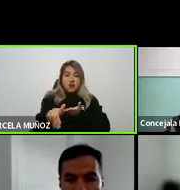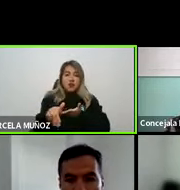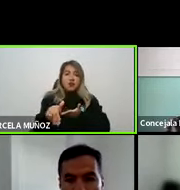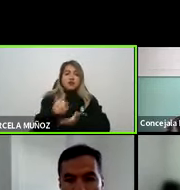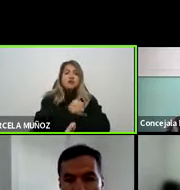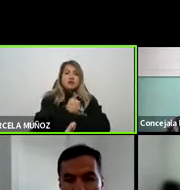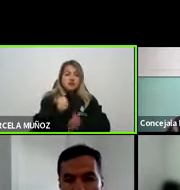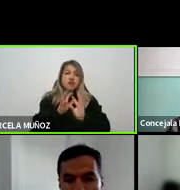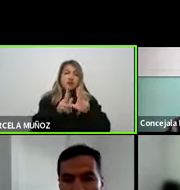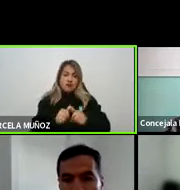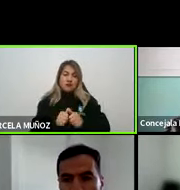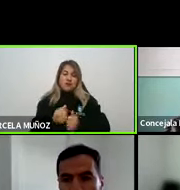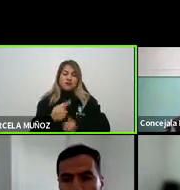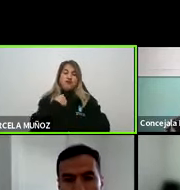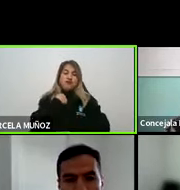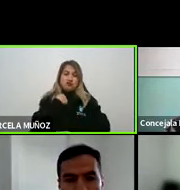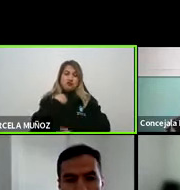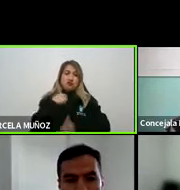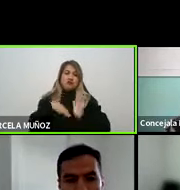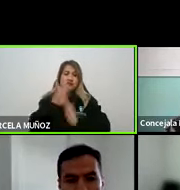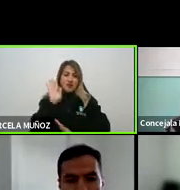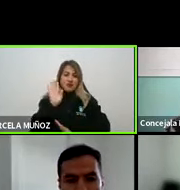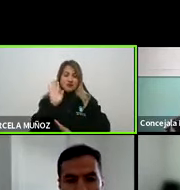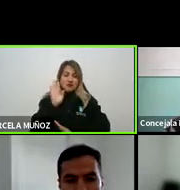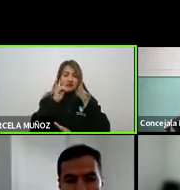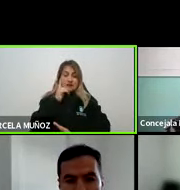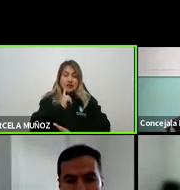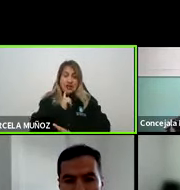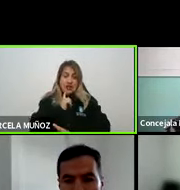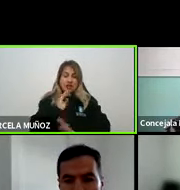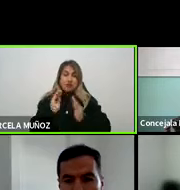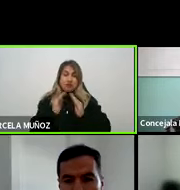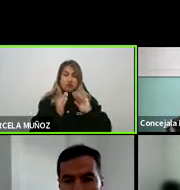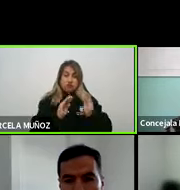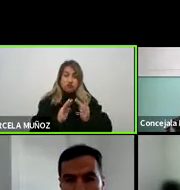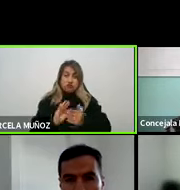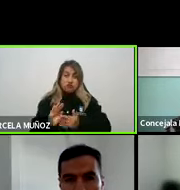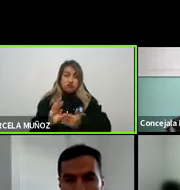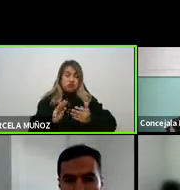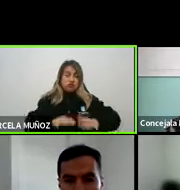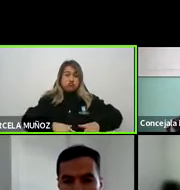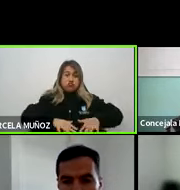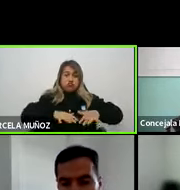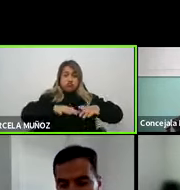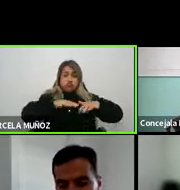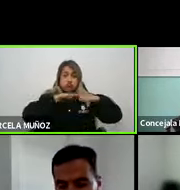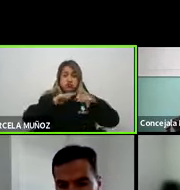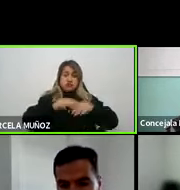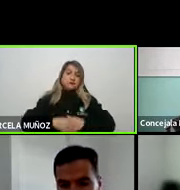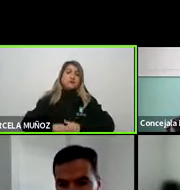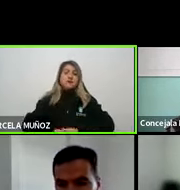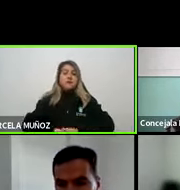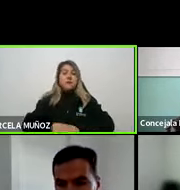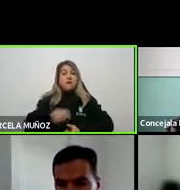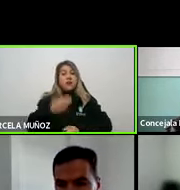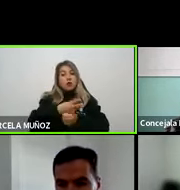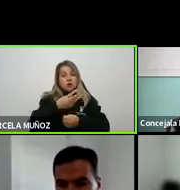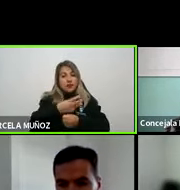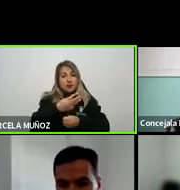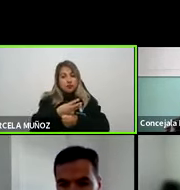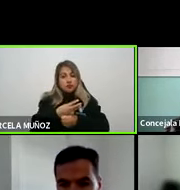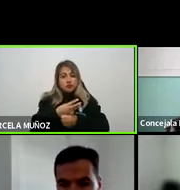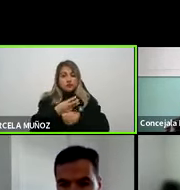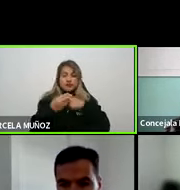familias que fueron mayormente afectadas y que también hay un adulto mayor